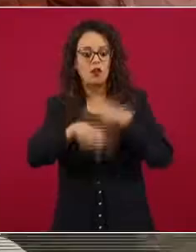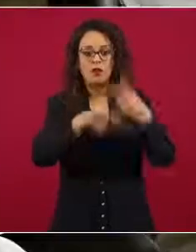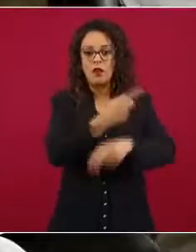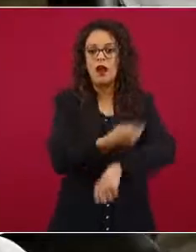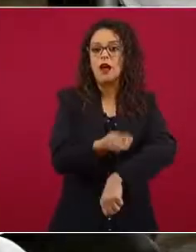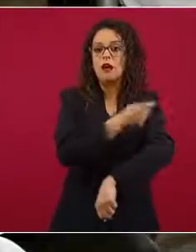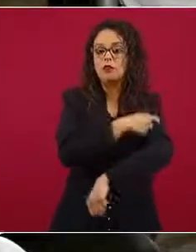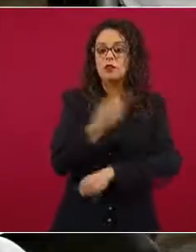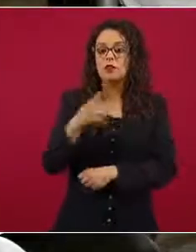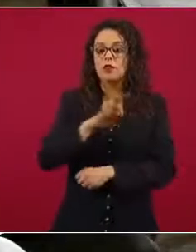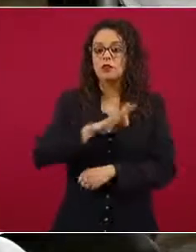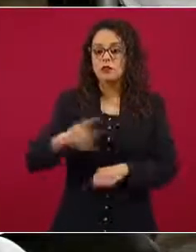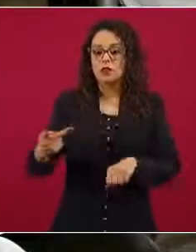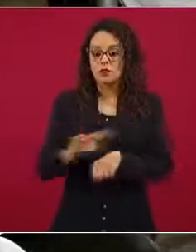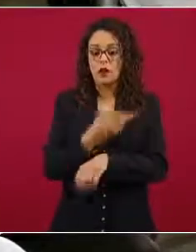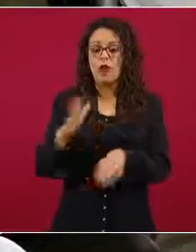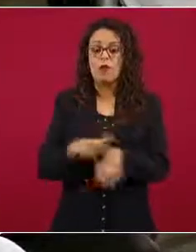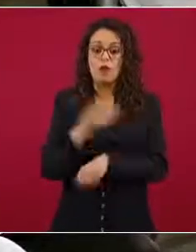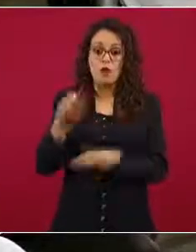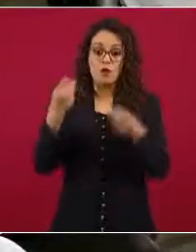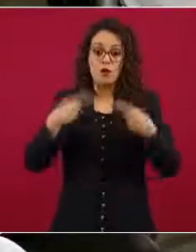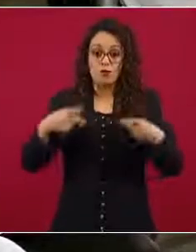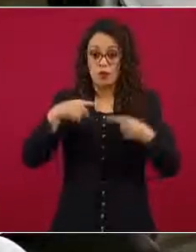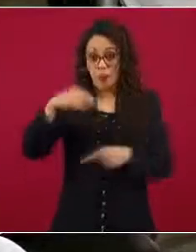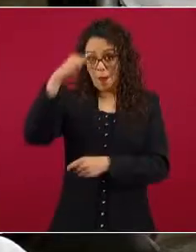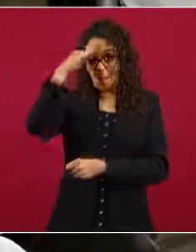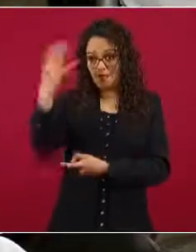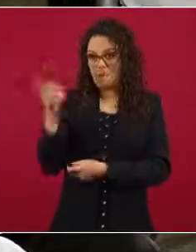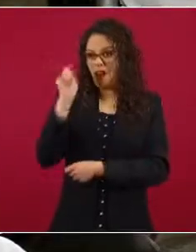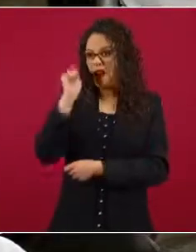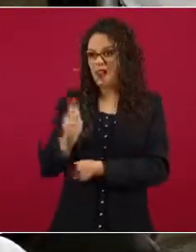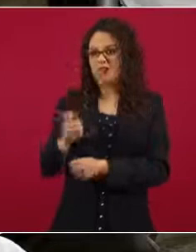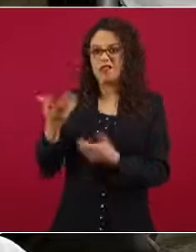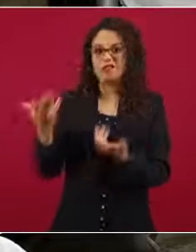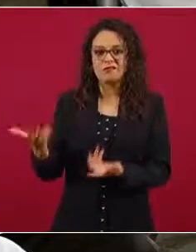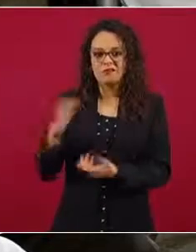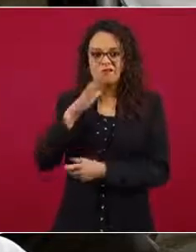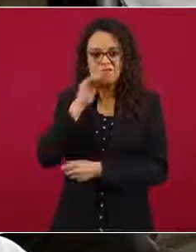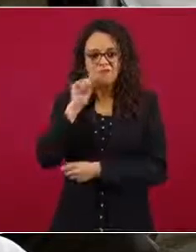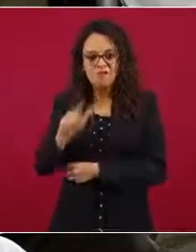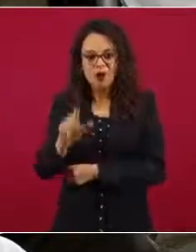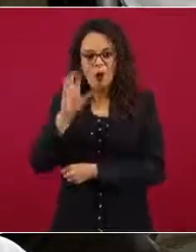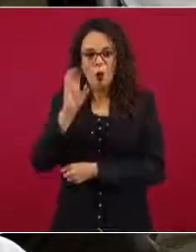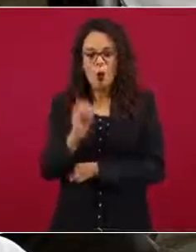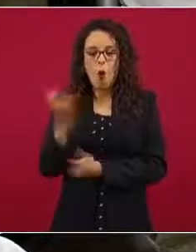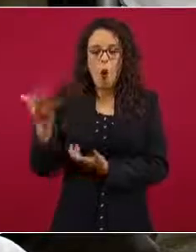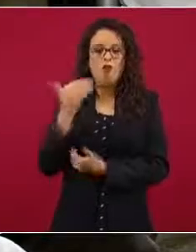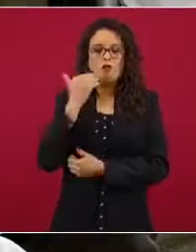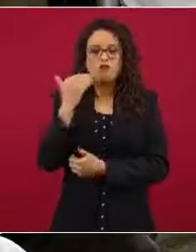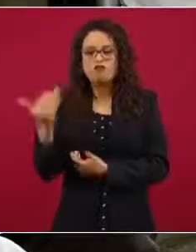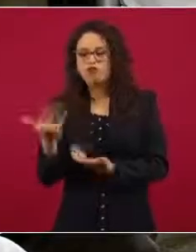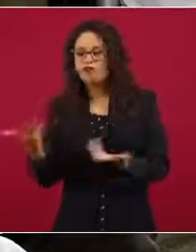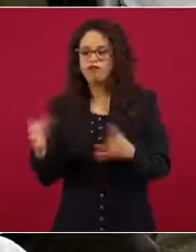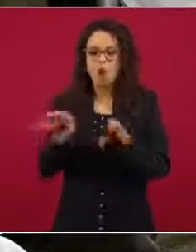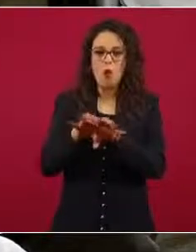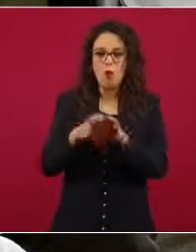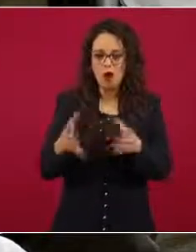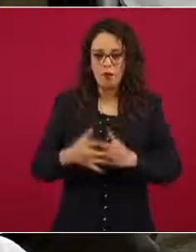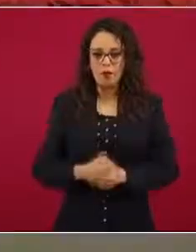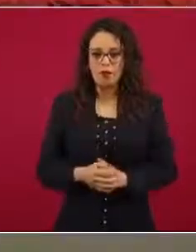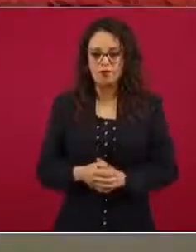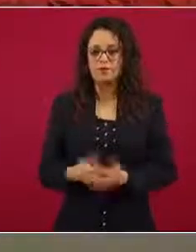la vacuna, que mucha gente piensa que pues es como una ruleta rusa o alguna cosa así, ¿no? Bueno, primero